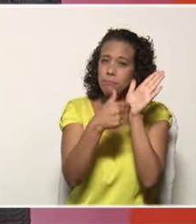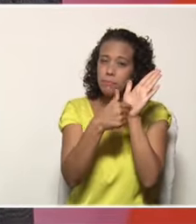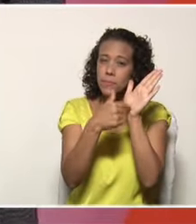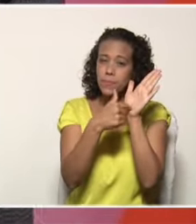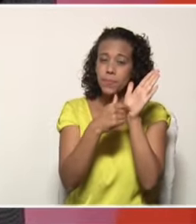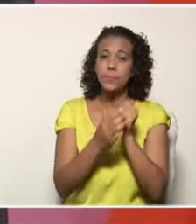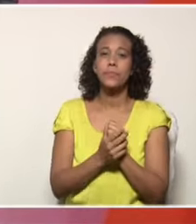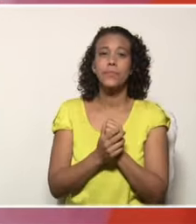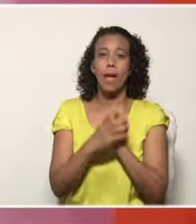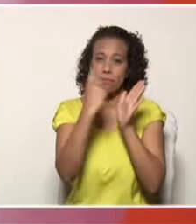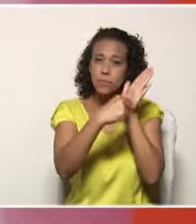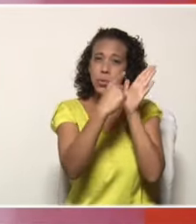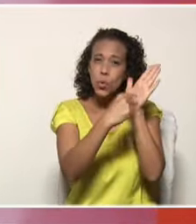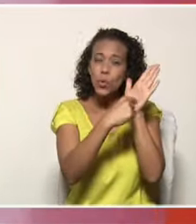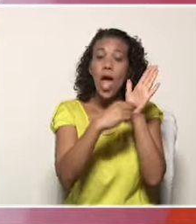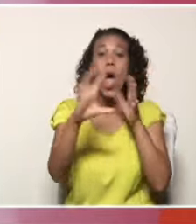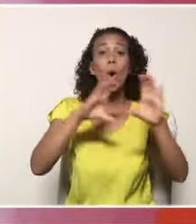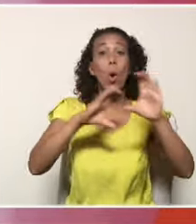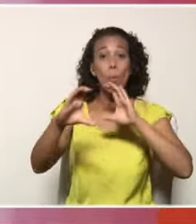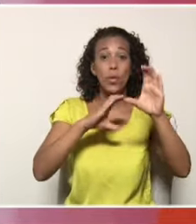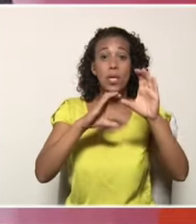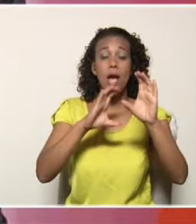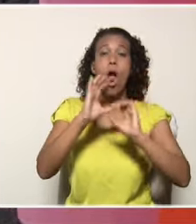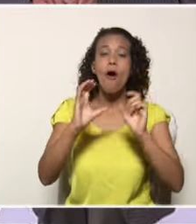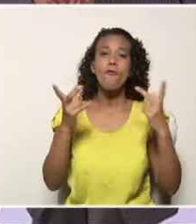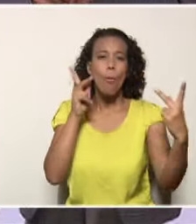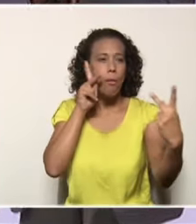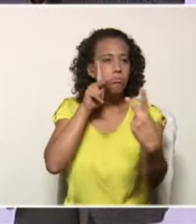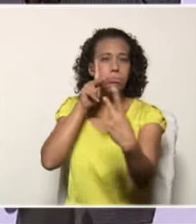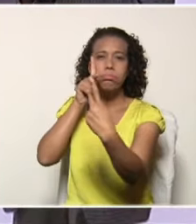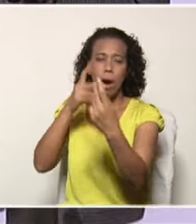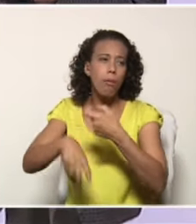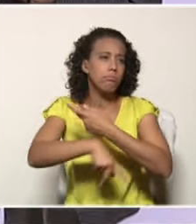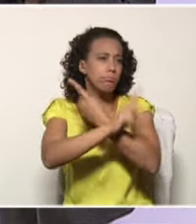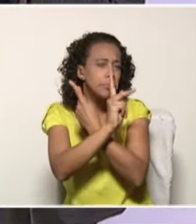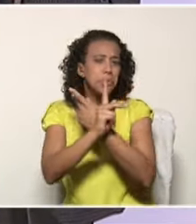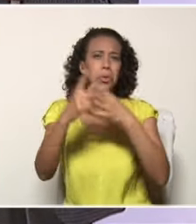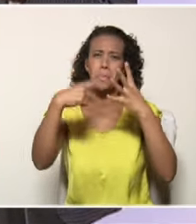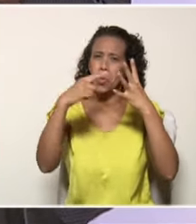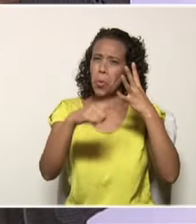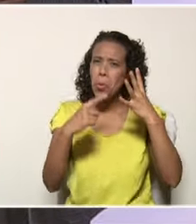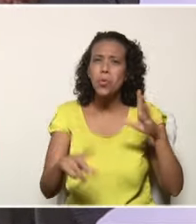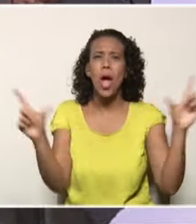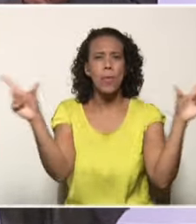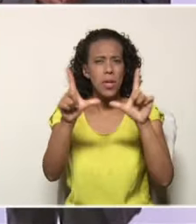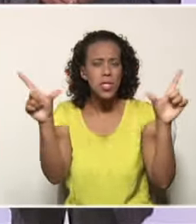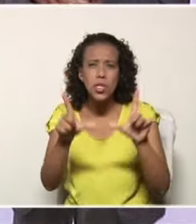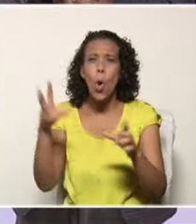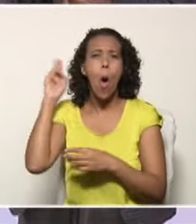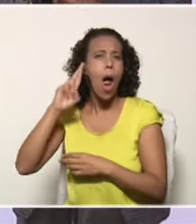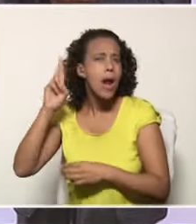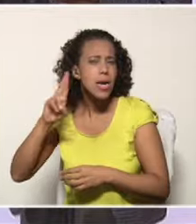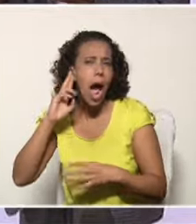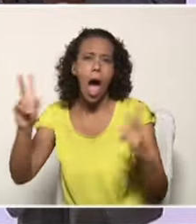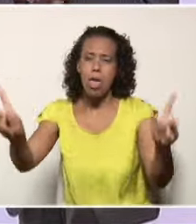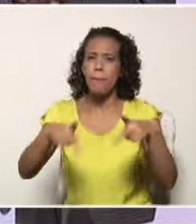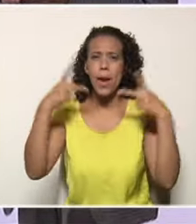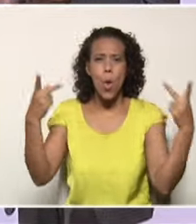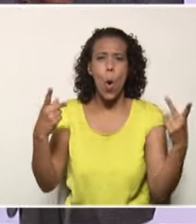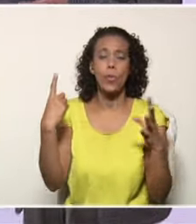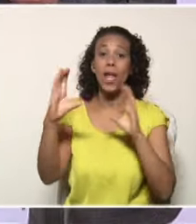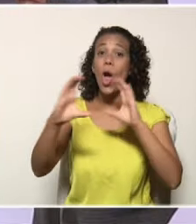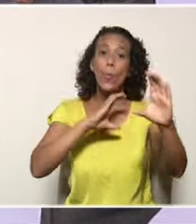Nuestro tema indispensable es comunicación y medios de comunicación. Como hemos visto, nosotros hemos estado trabajando estas semanas con lo que es